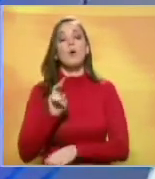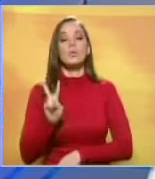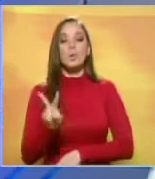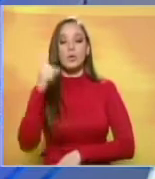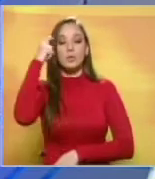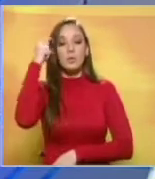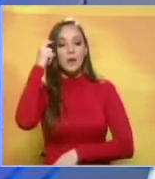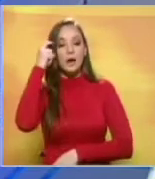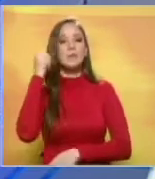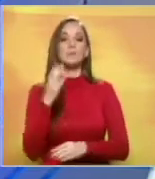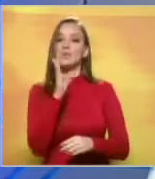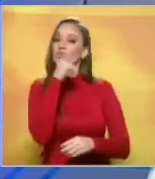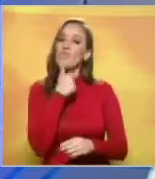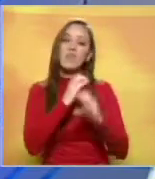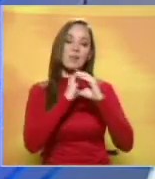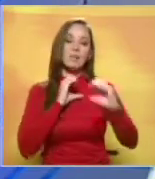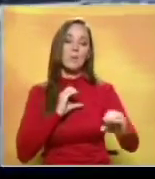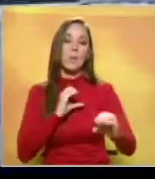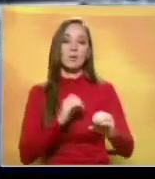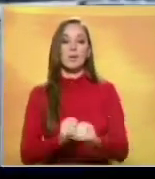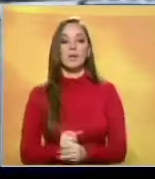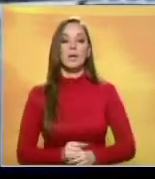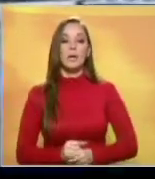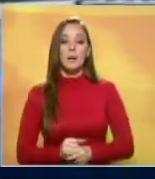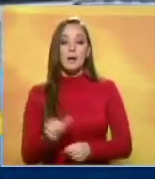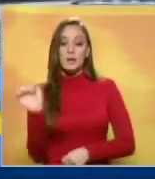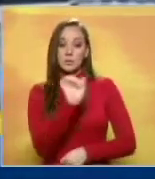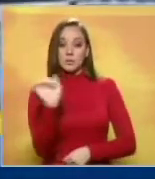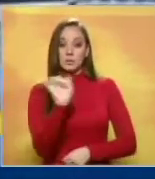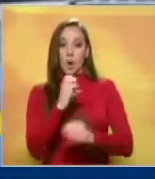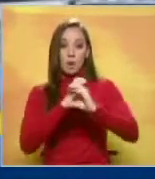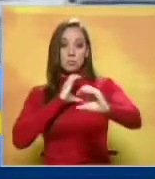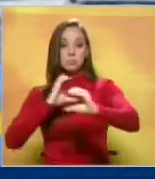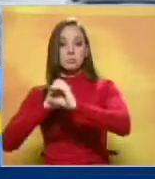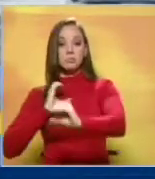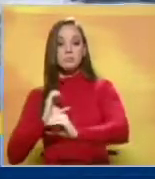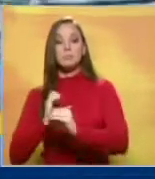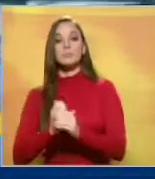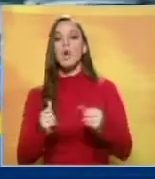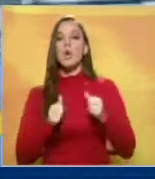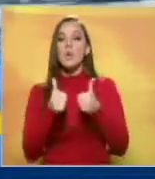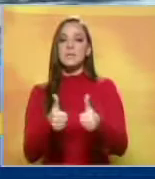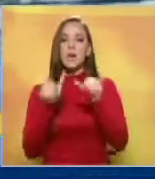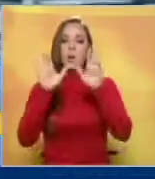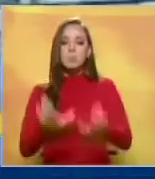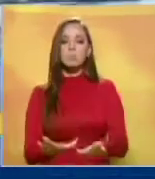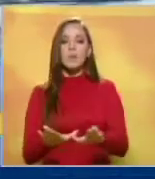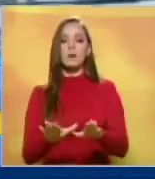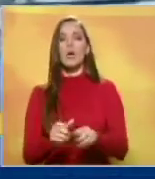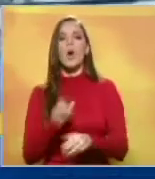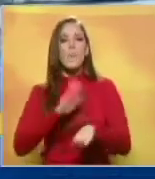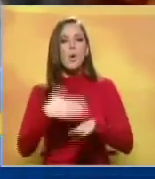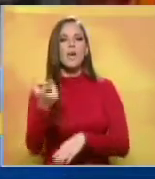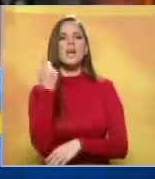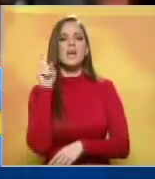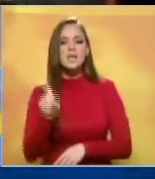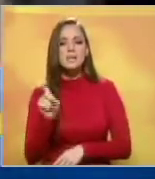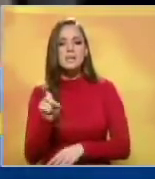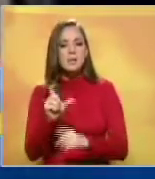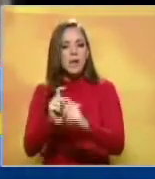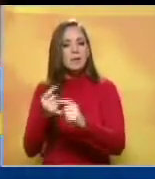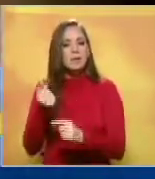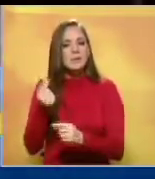servicios en un 84 por ciento conductores del transporte terrestre iniciaron un paro en demanda de mejoras salariales y